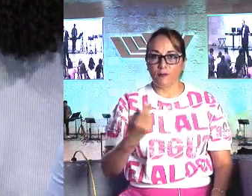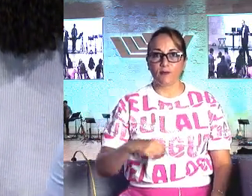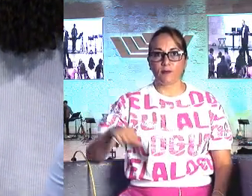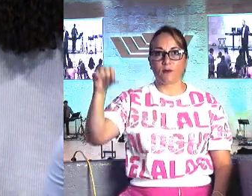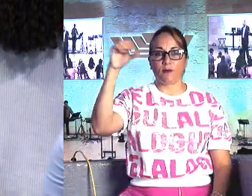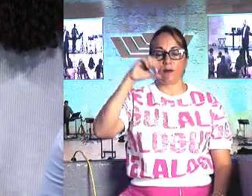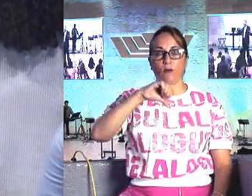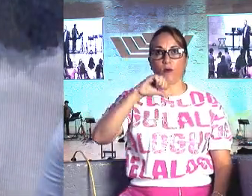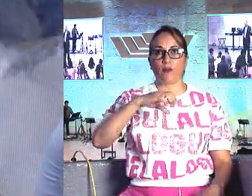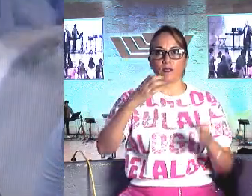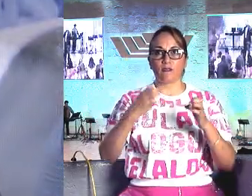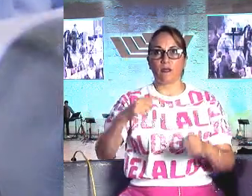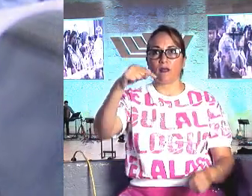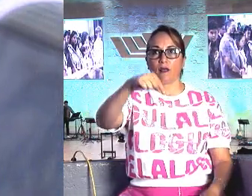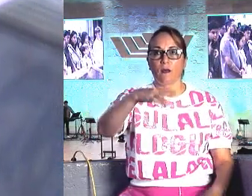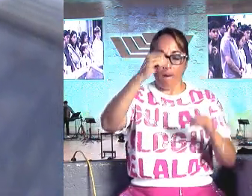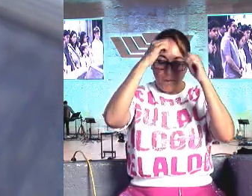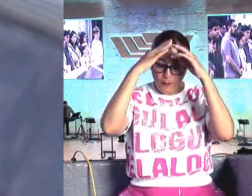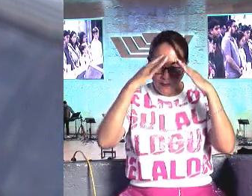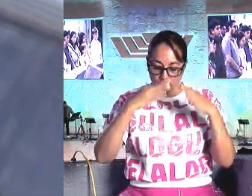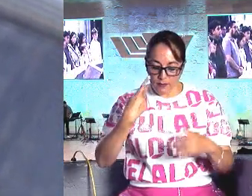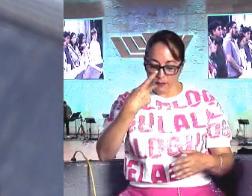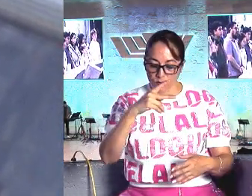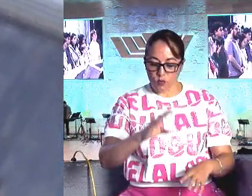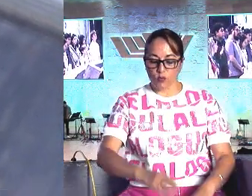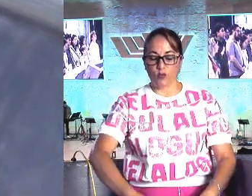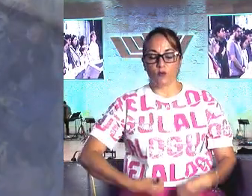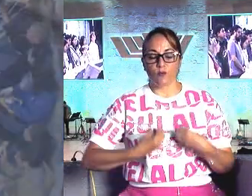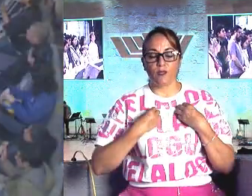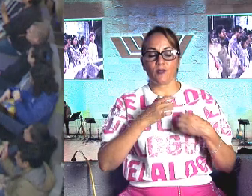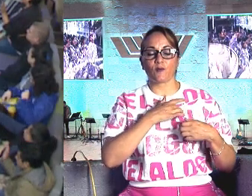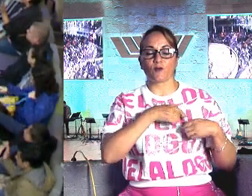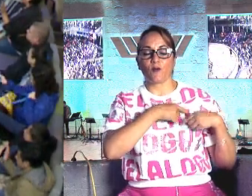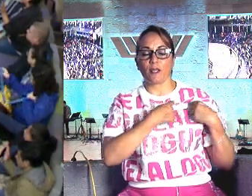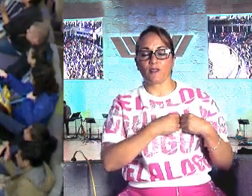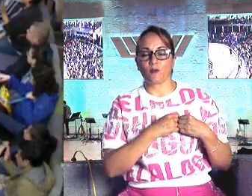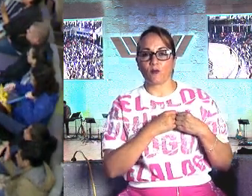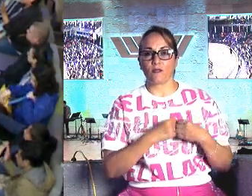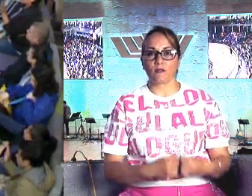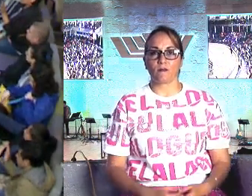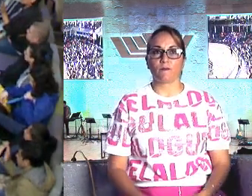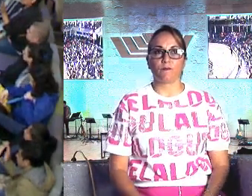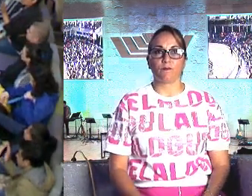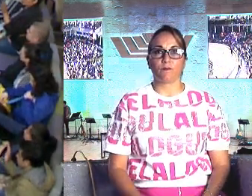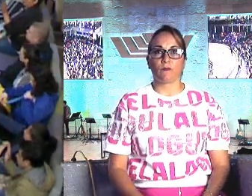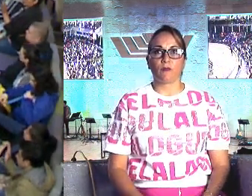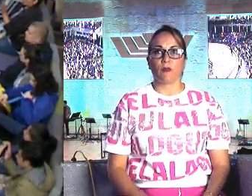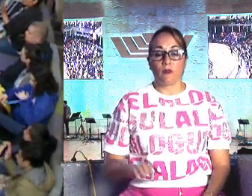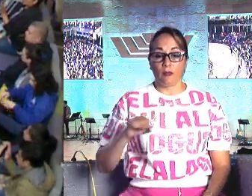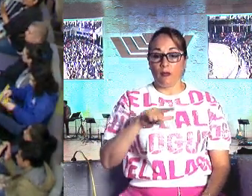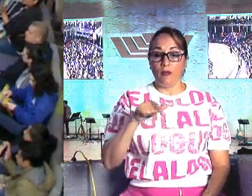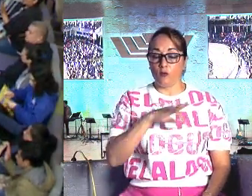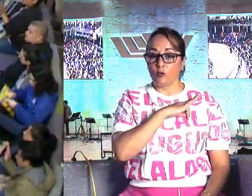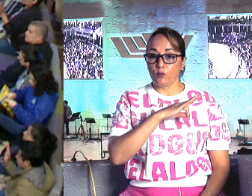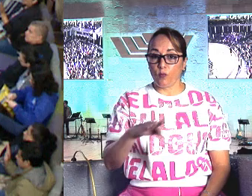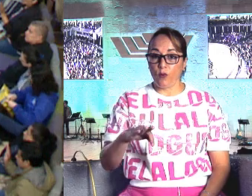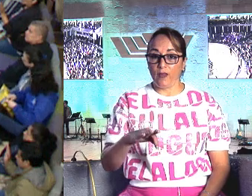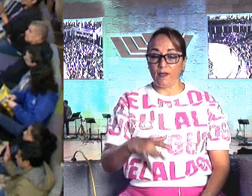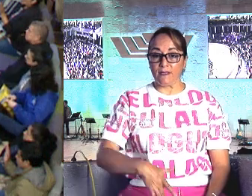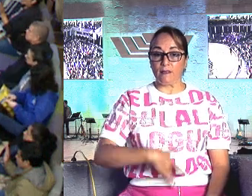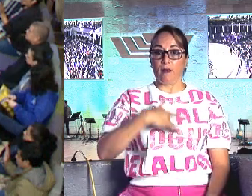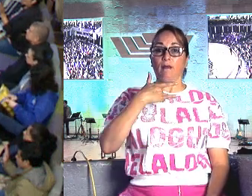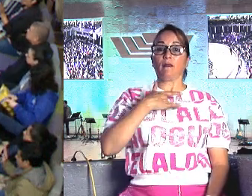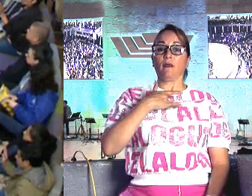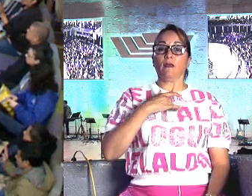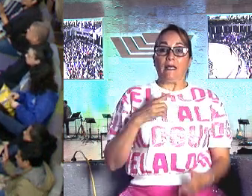aquí. Bendice sus vidas, sus corazones, que ellos puedan experimentar